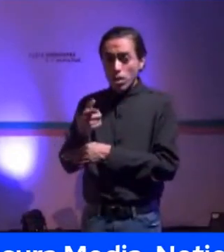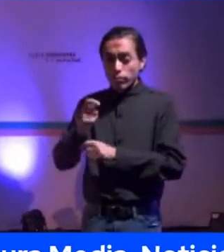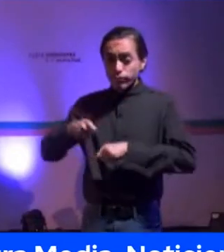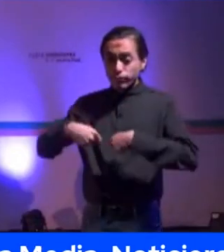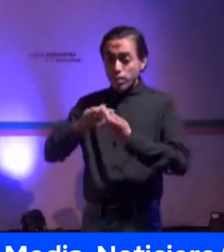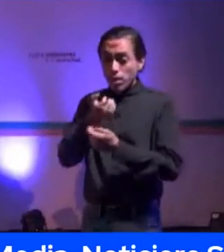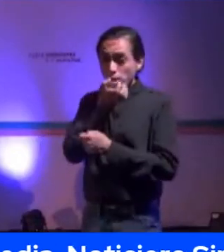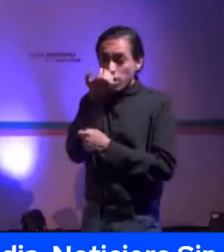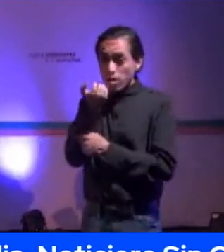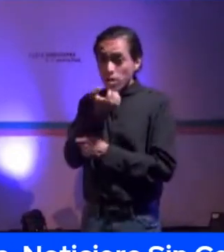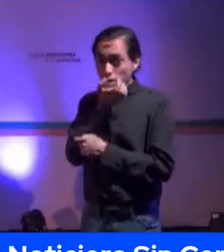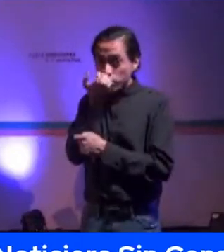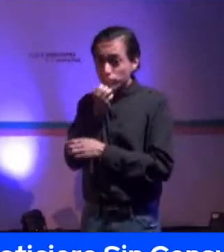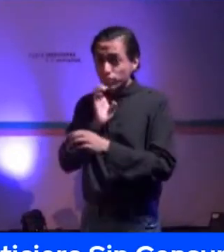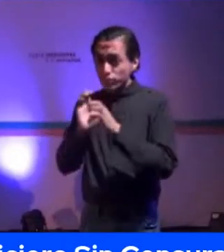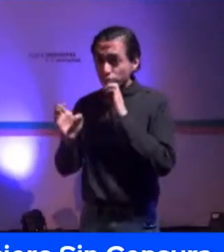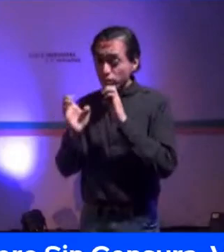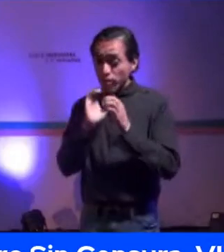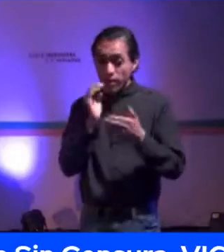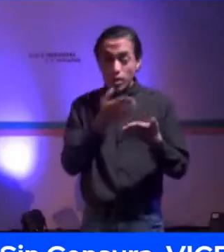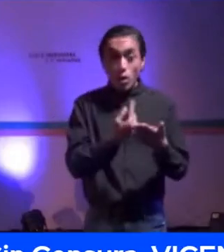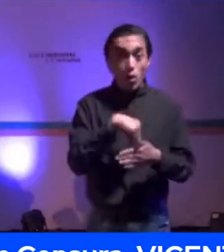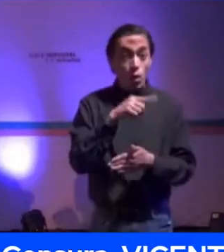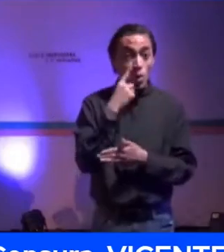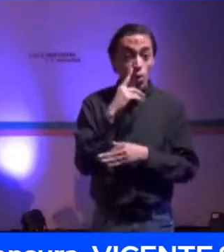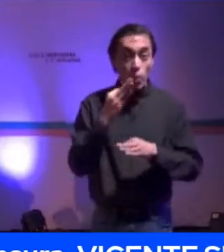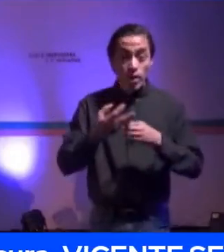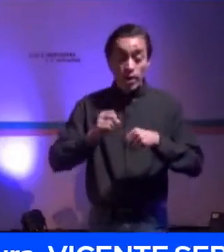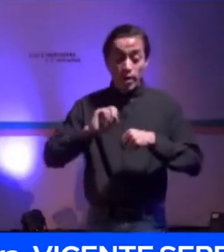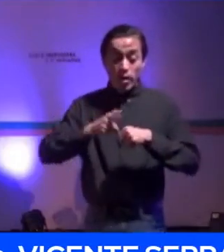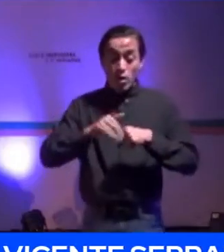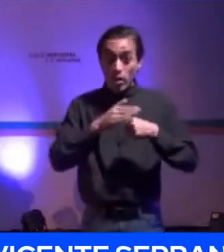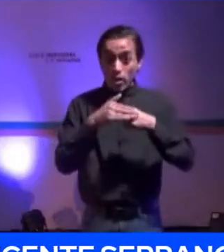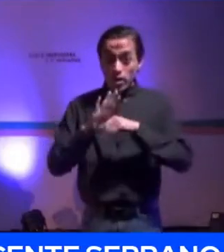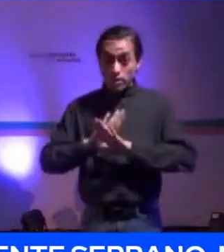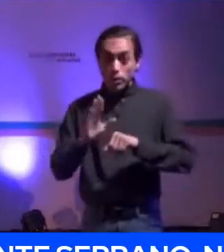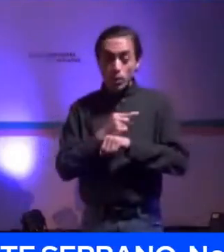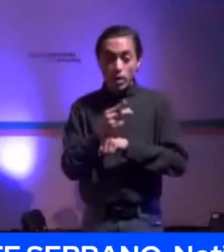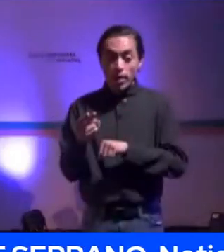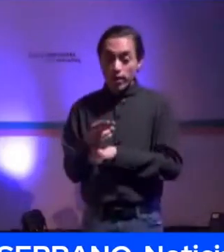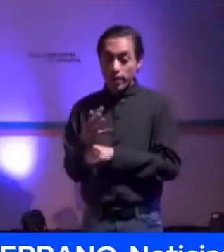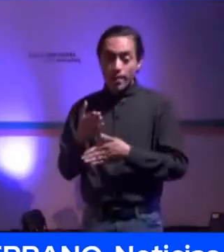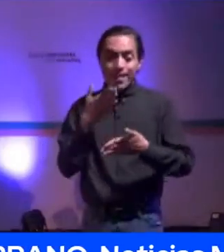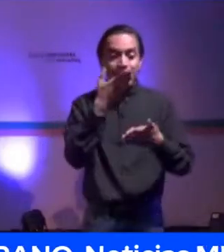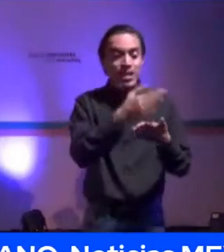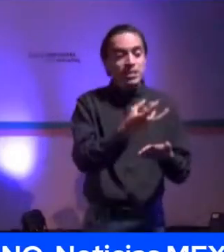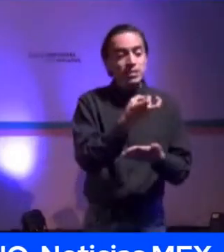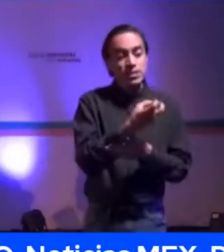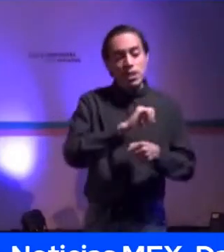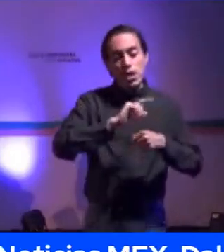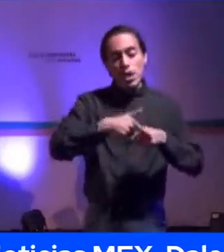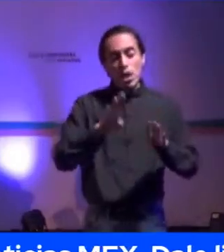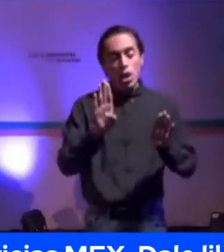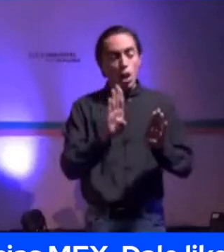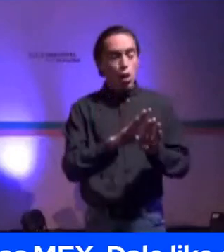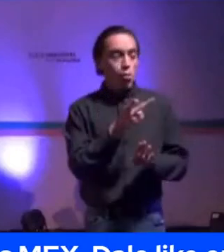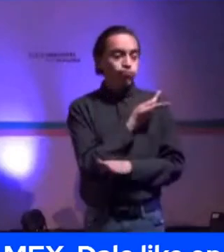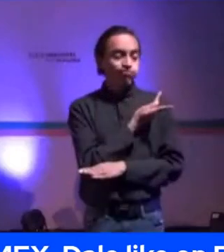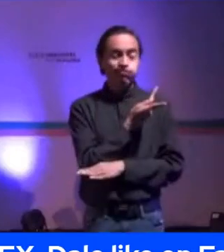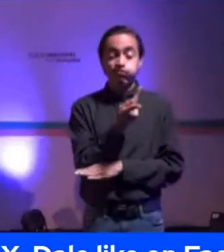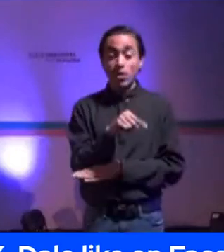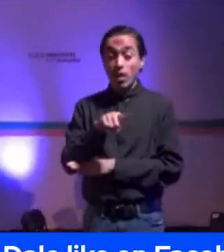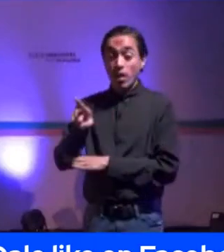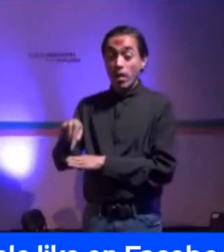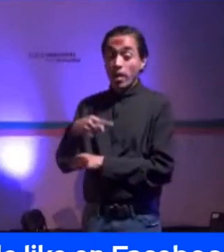tradicionales van a ir, ojo, se los estoy contando, les estoy dando un adelanto, porque van a ir y van a decir, es una miseria, van a contar su